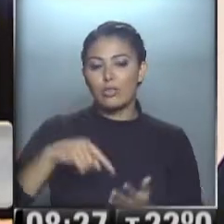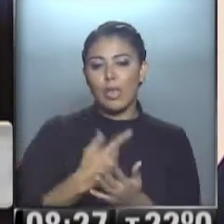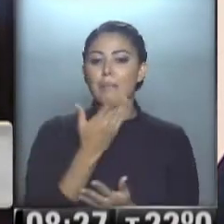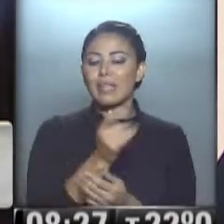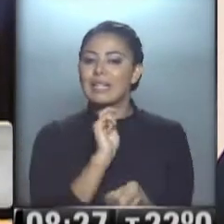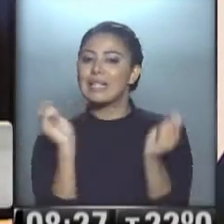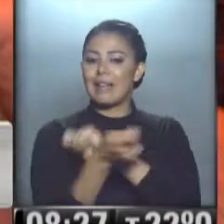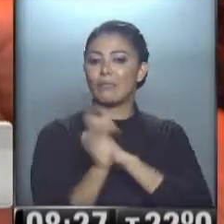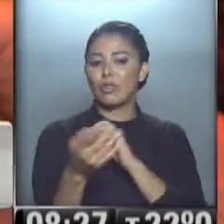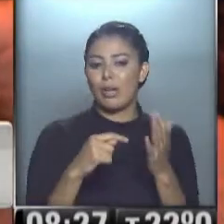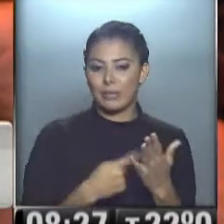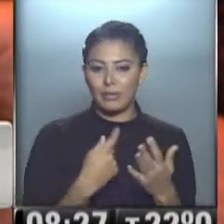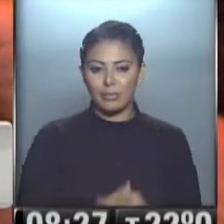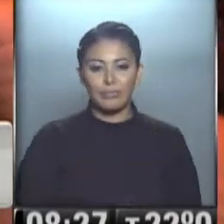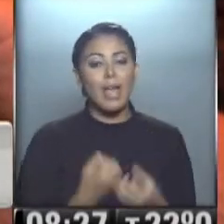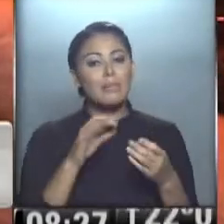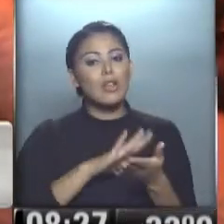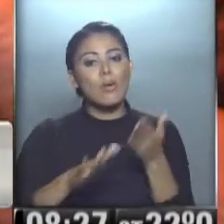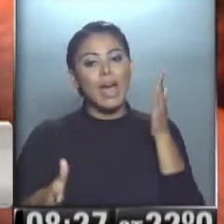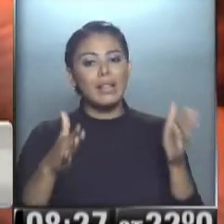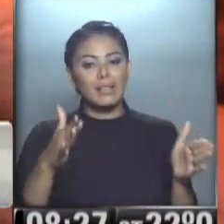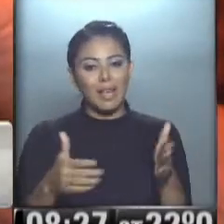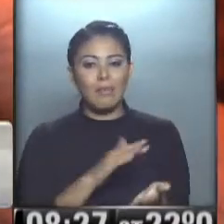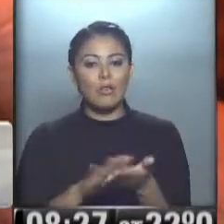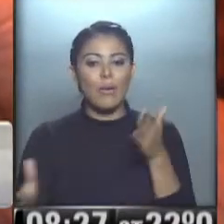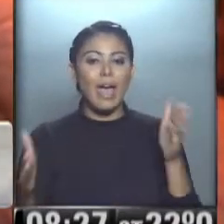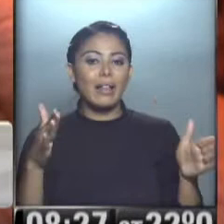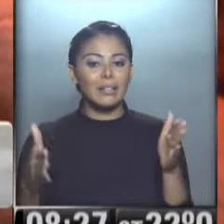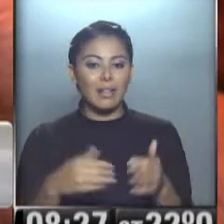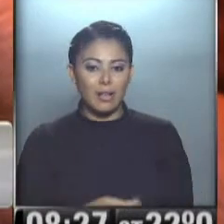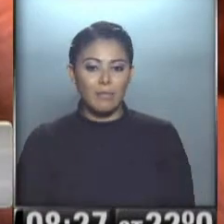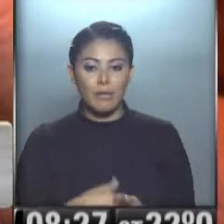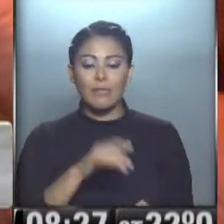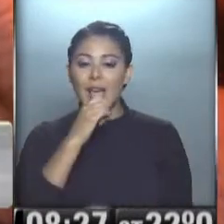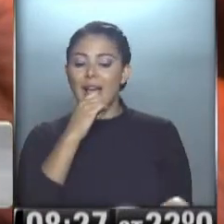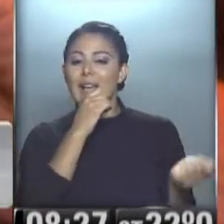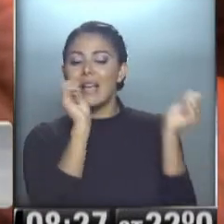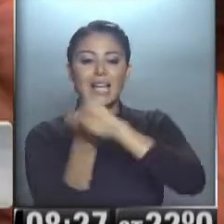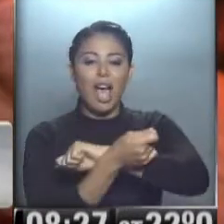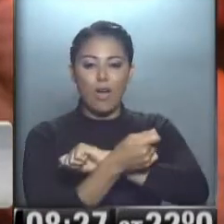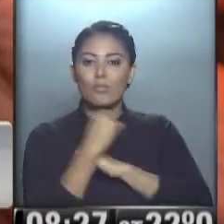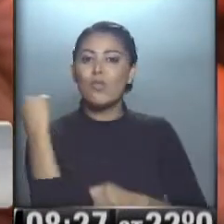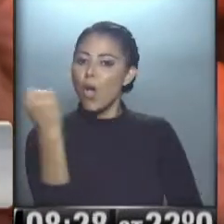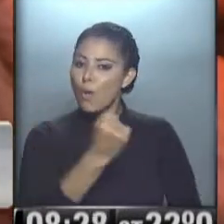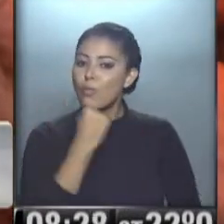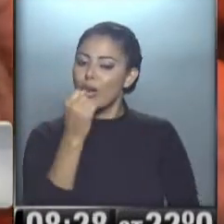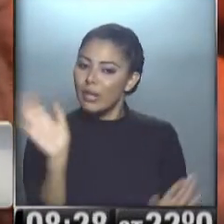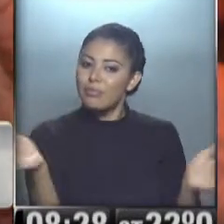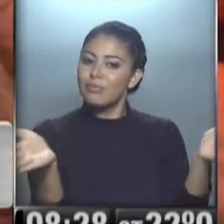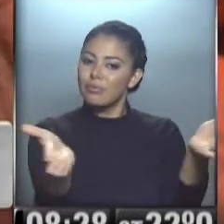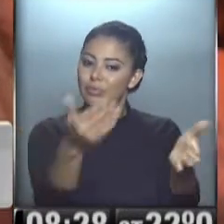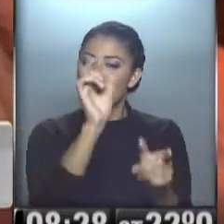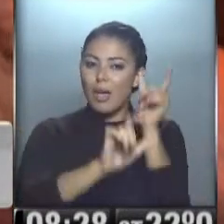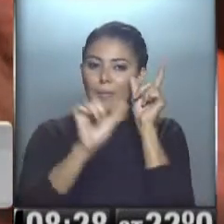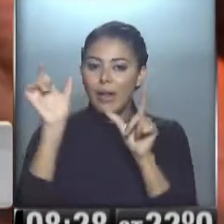un cambio en la Ciudad de Buenos Aires. Que se inicie una nueva etapa que va a encarar cambios muy importantes y que van a motivar mucha gente a